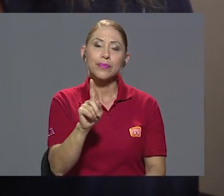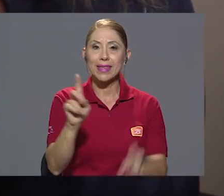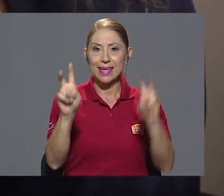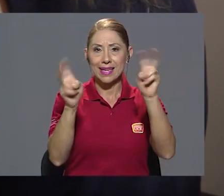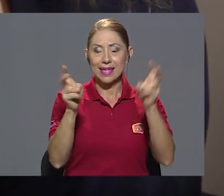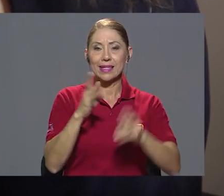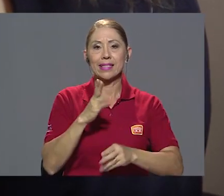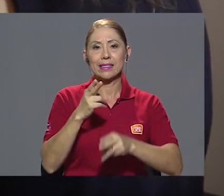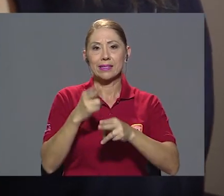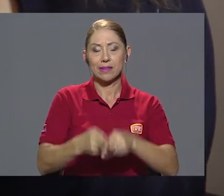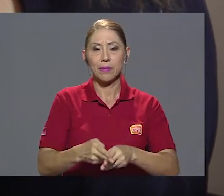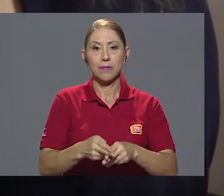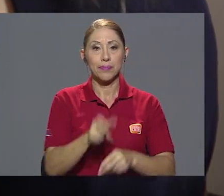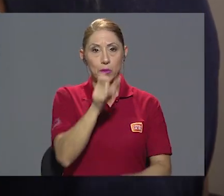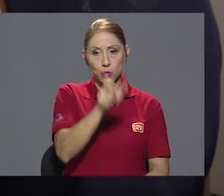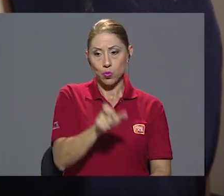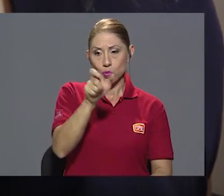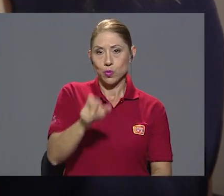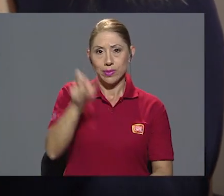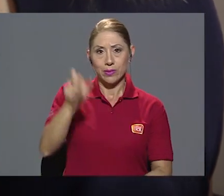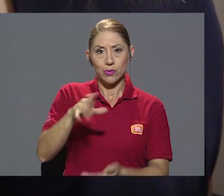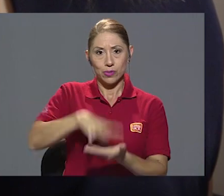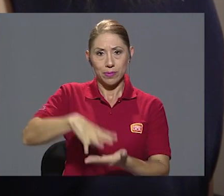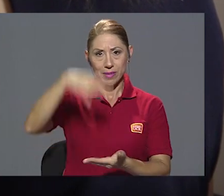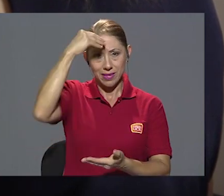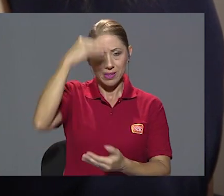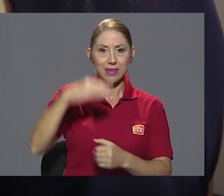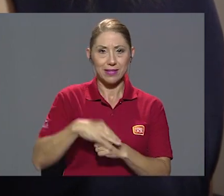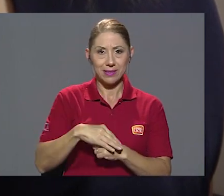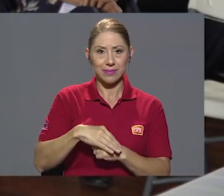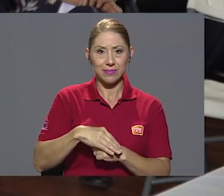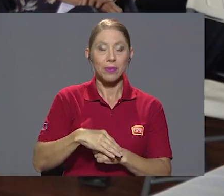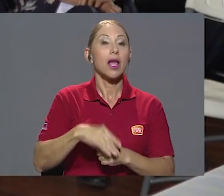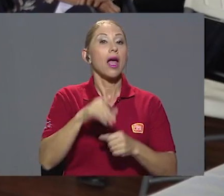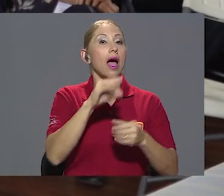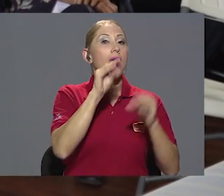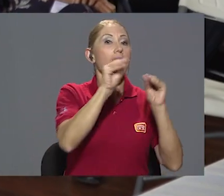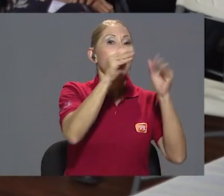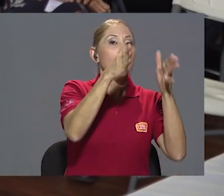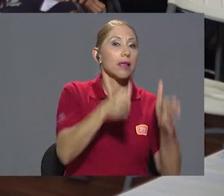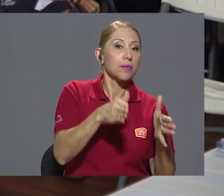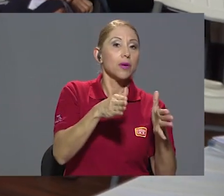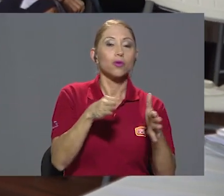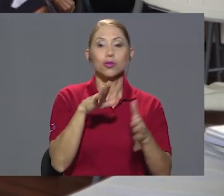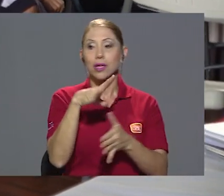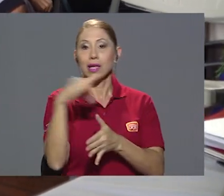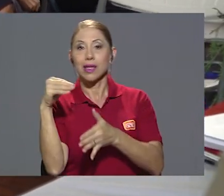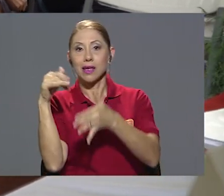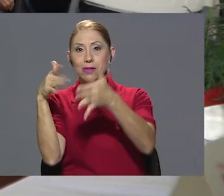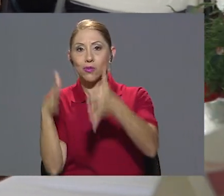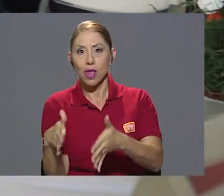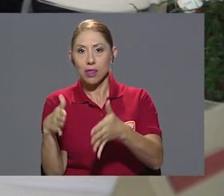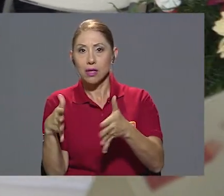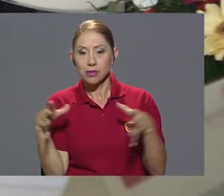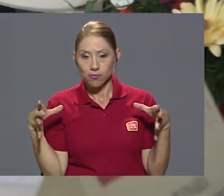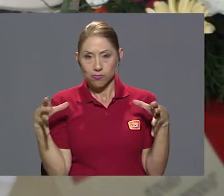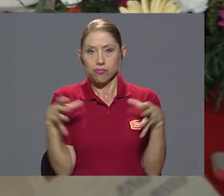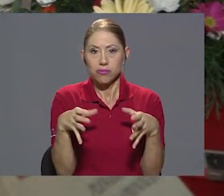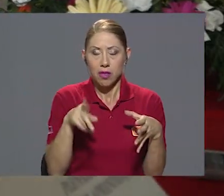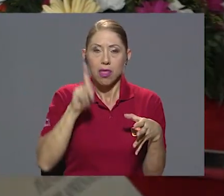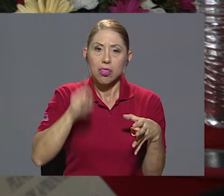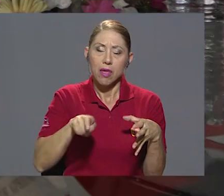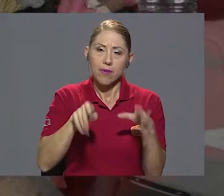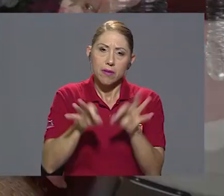donde tanto los académicos como los estudiantes debemos hacer cambios sustantivos en los procesos de aprendizaje, desde